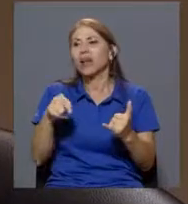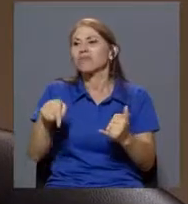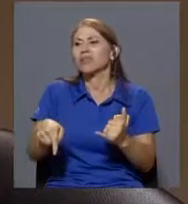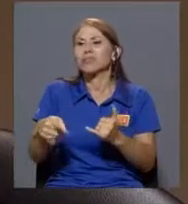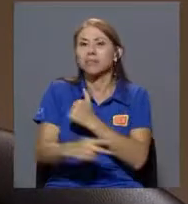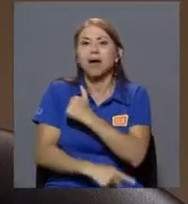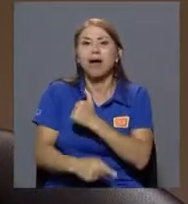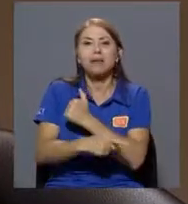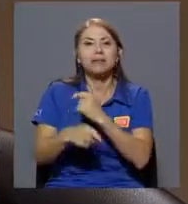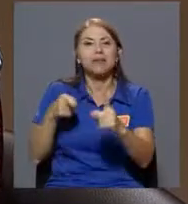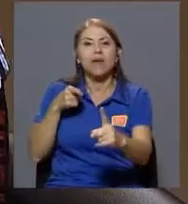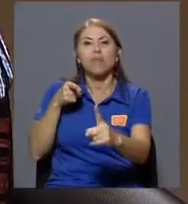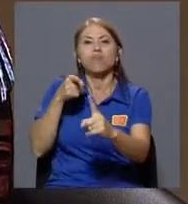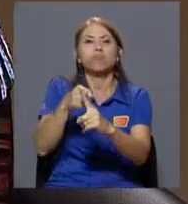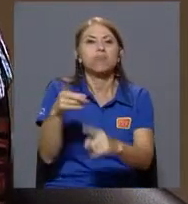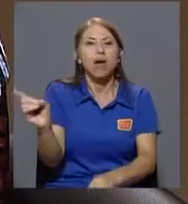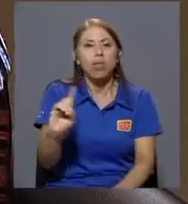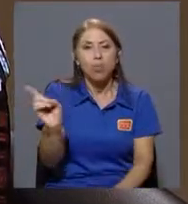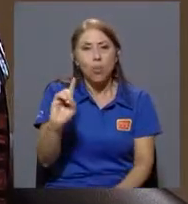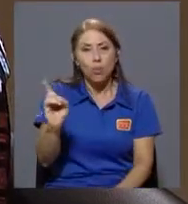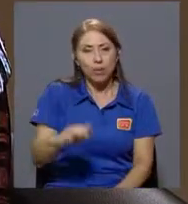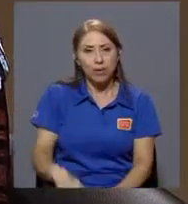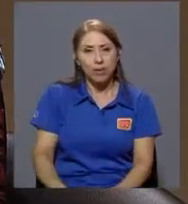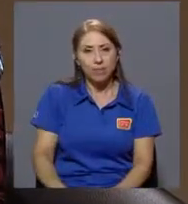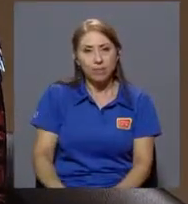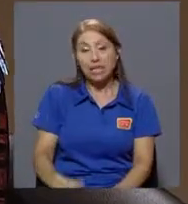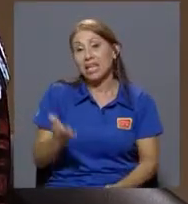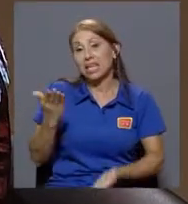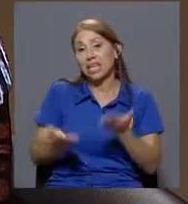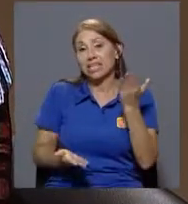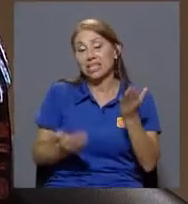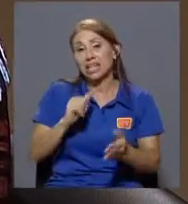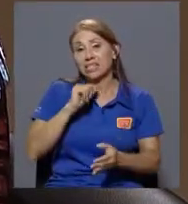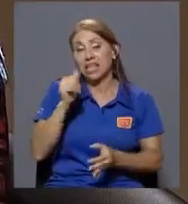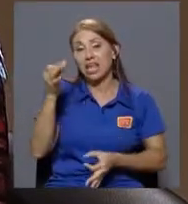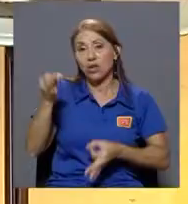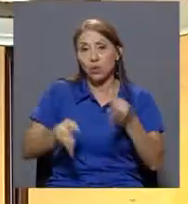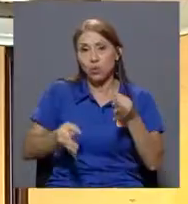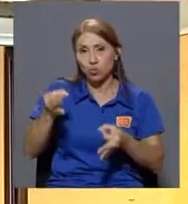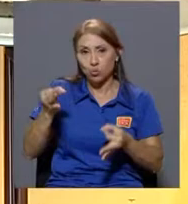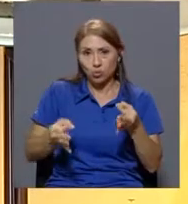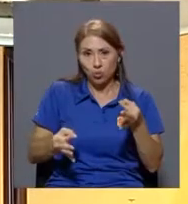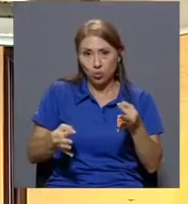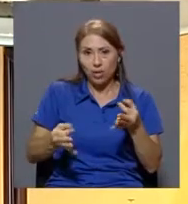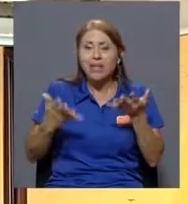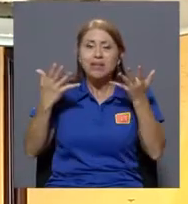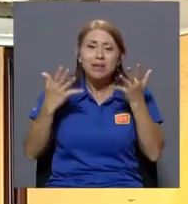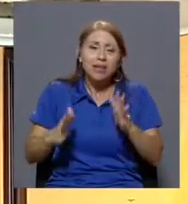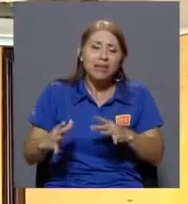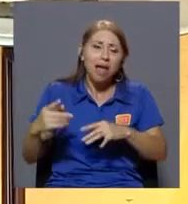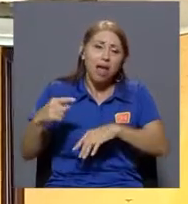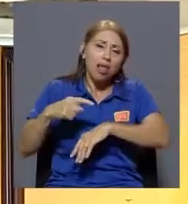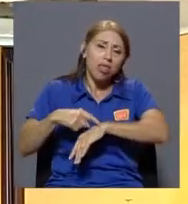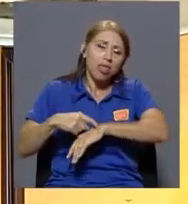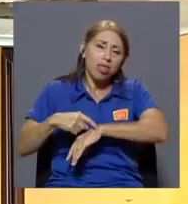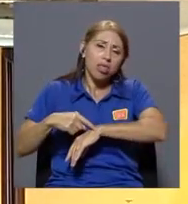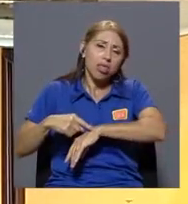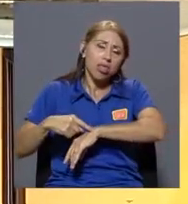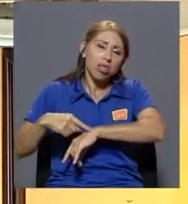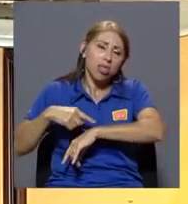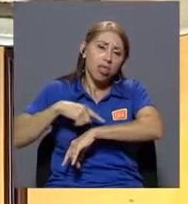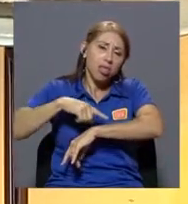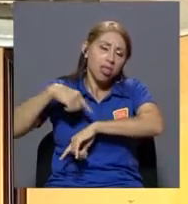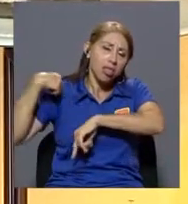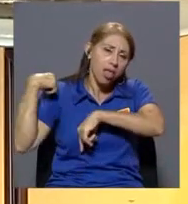país. Quizás sea injusto que después de un largo proceso de reforma, donde se vieron más